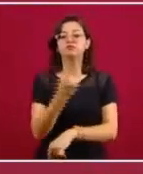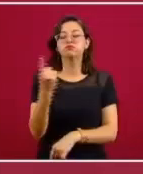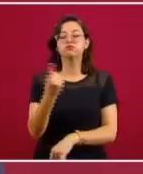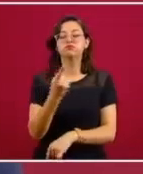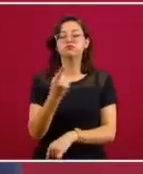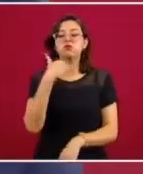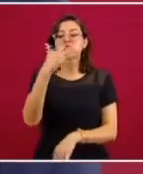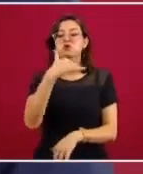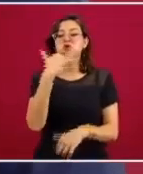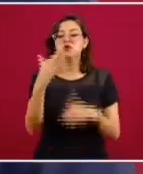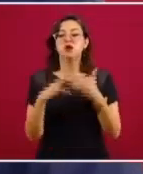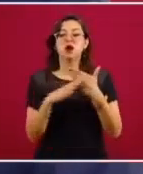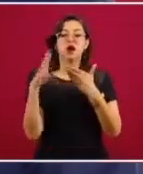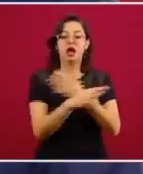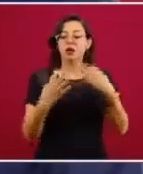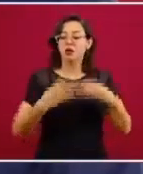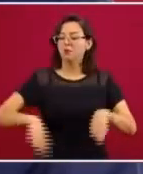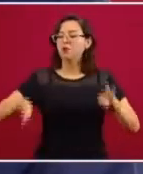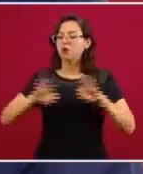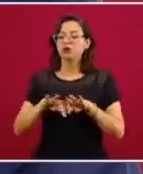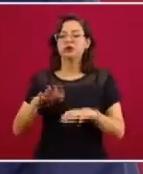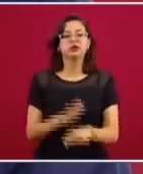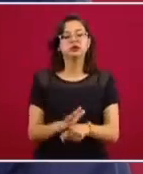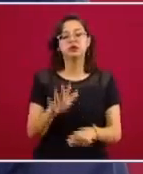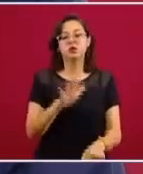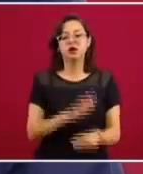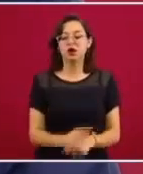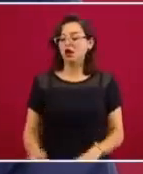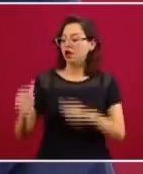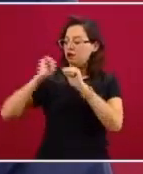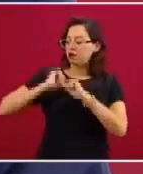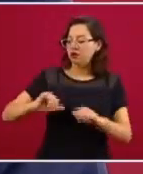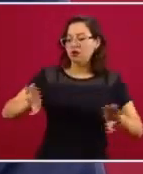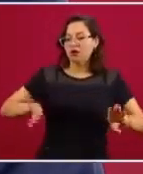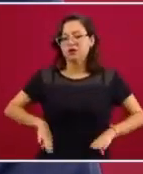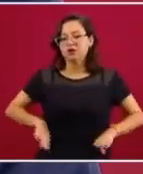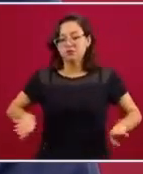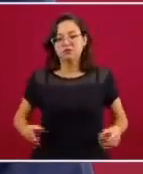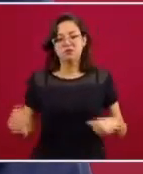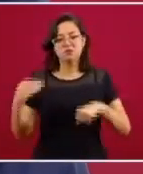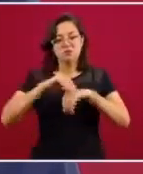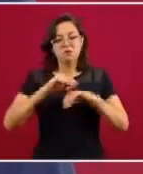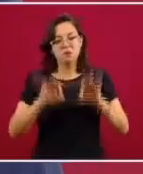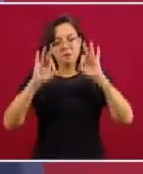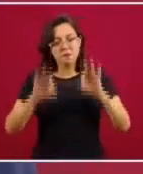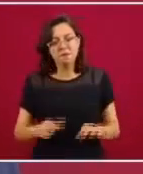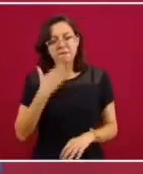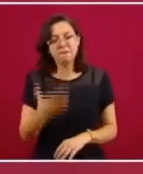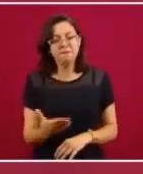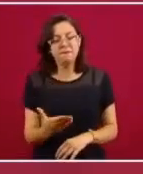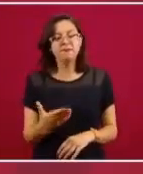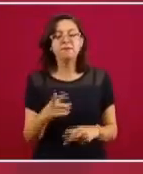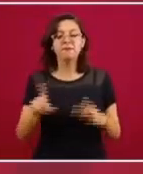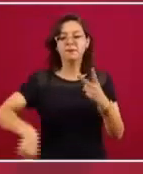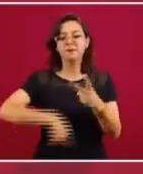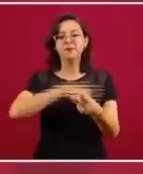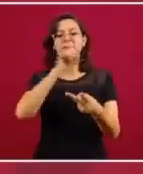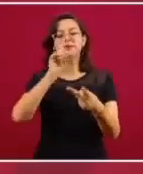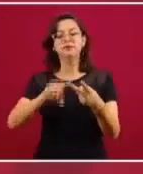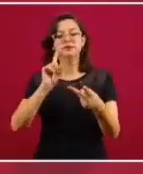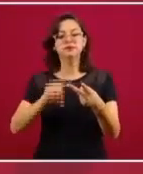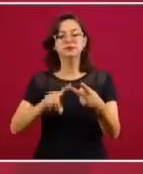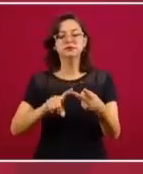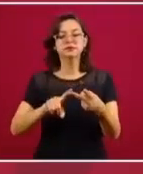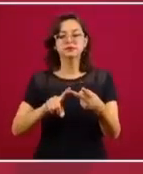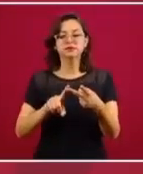además del recto proceder de las autoridades, estriba en